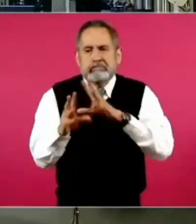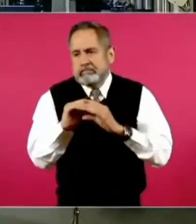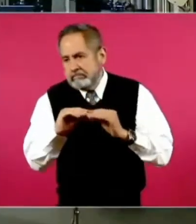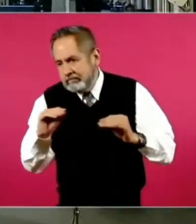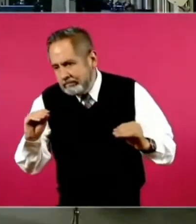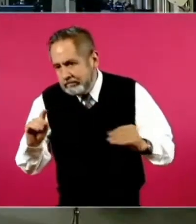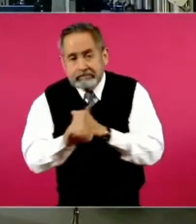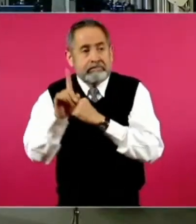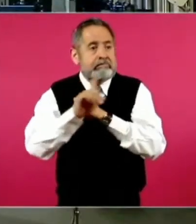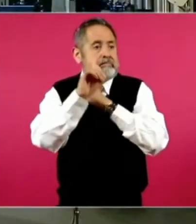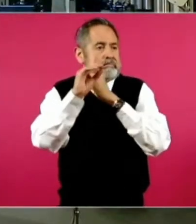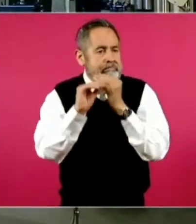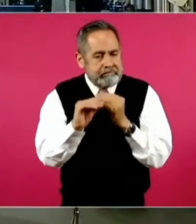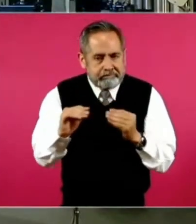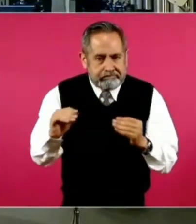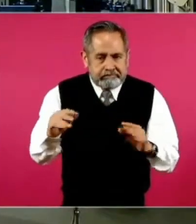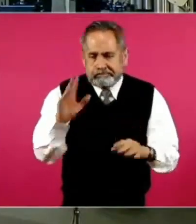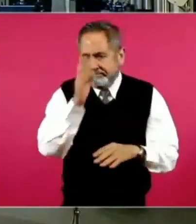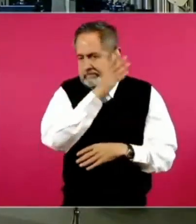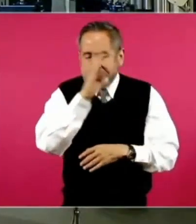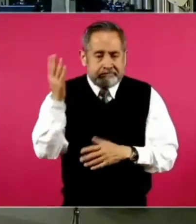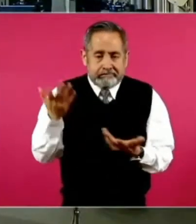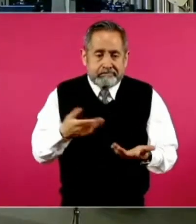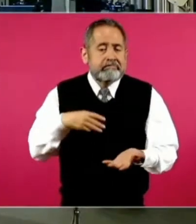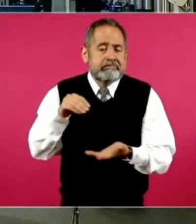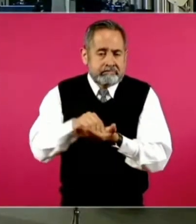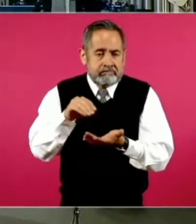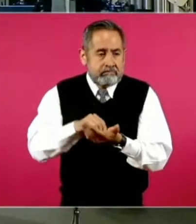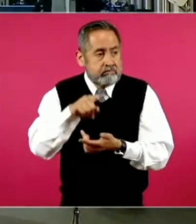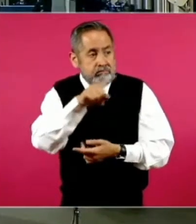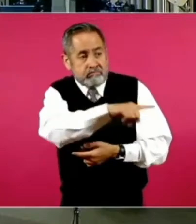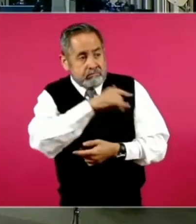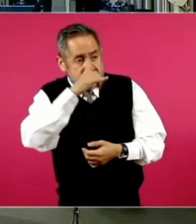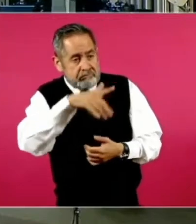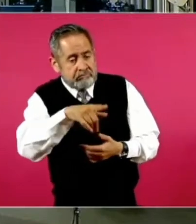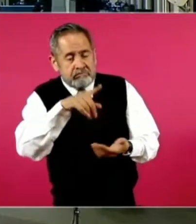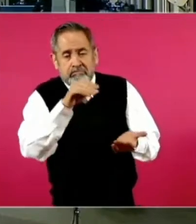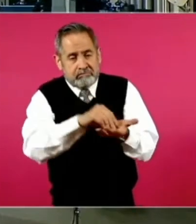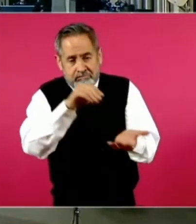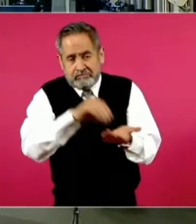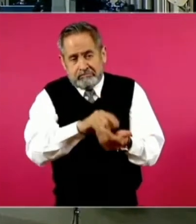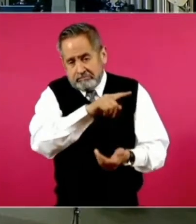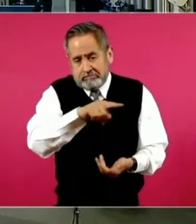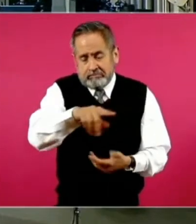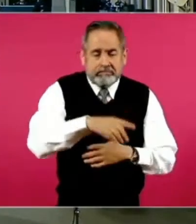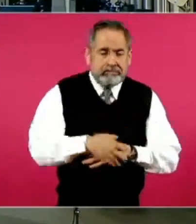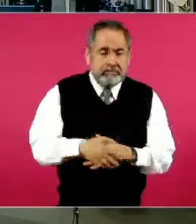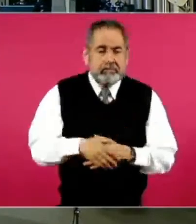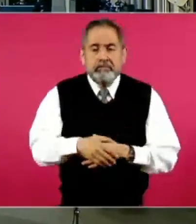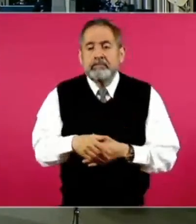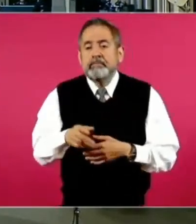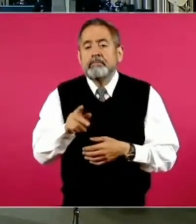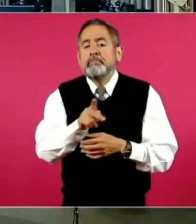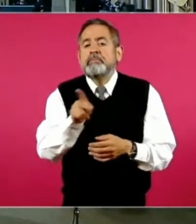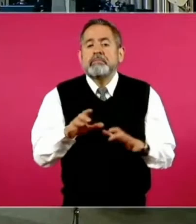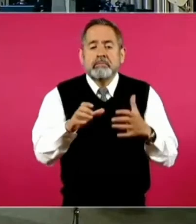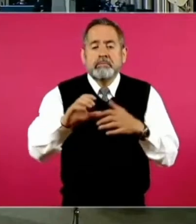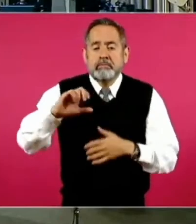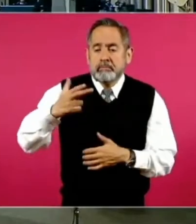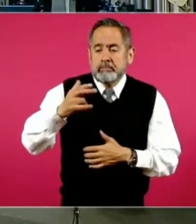se termina de proceder con los agresores. En Chicomucelo,